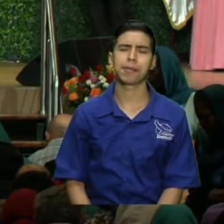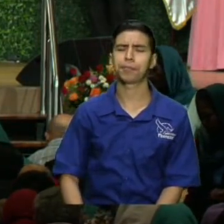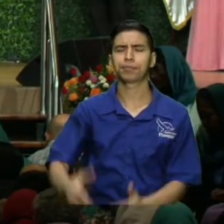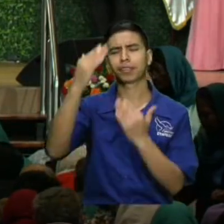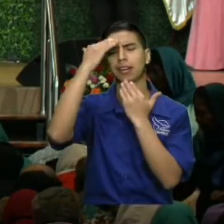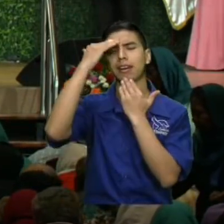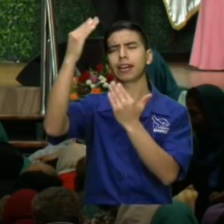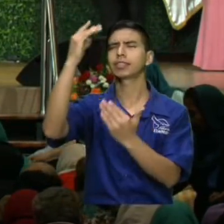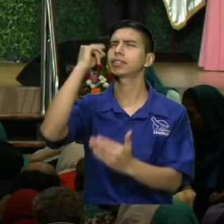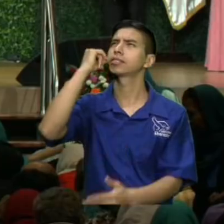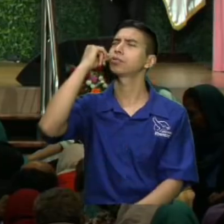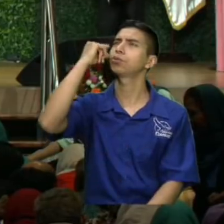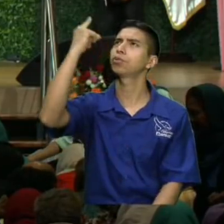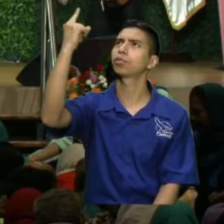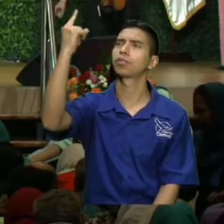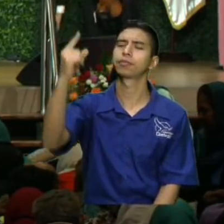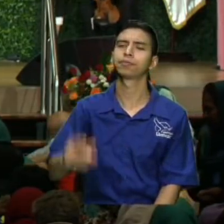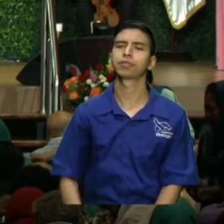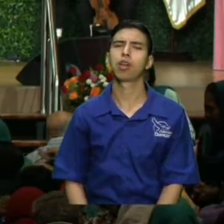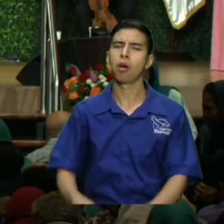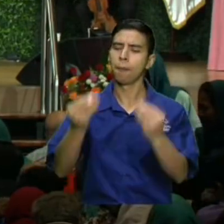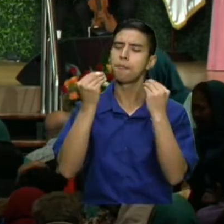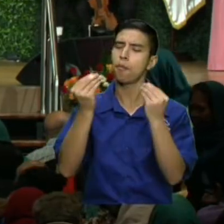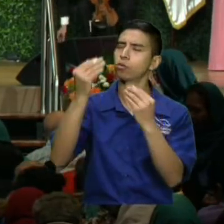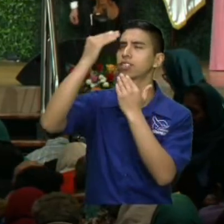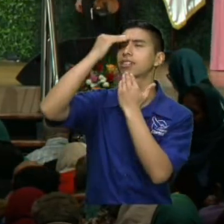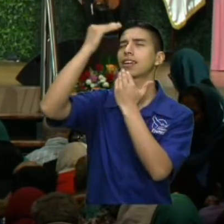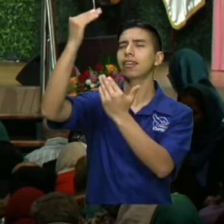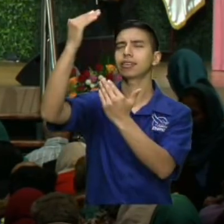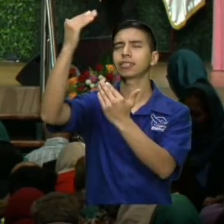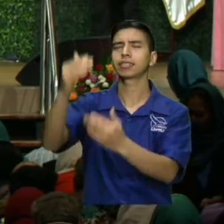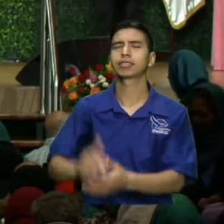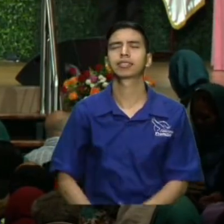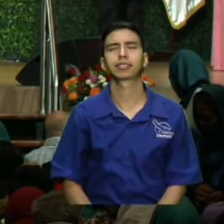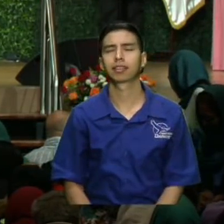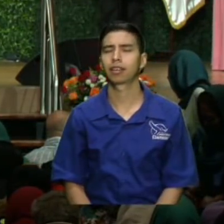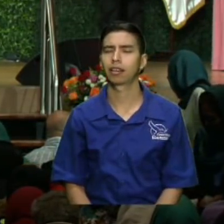Gracias, Señor. Muchas gracias.